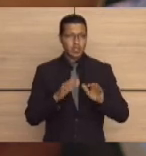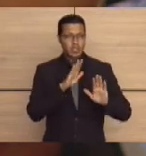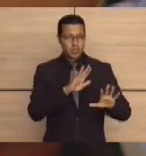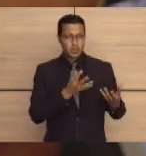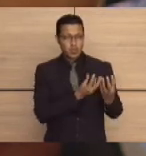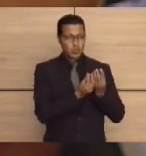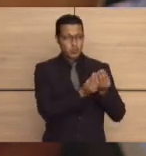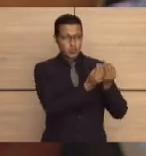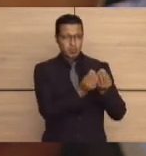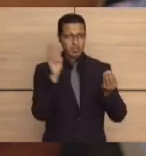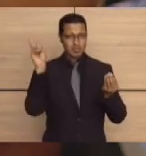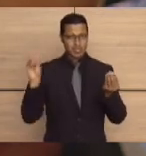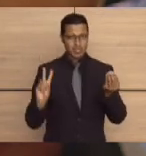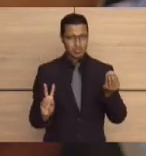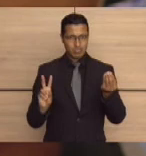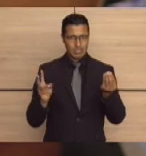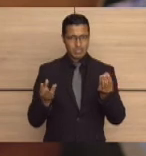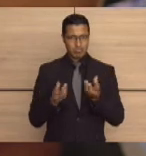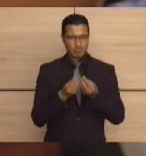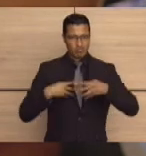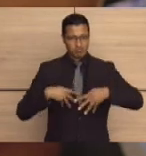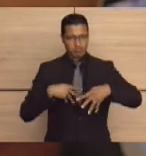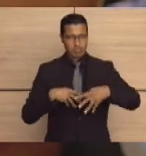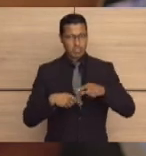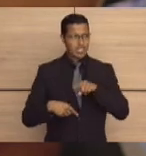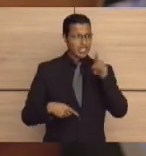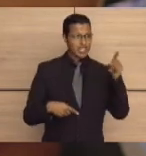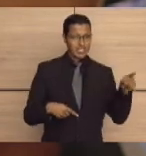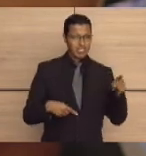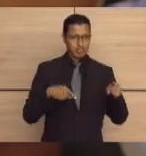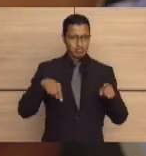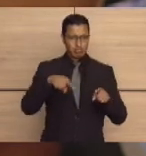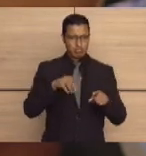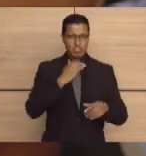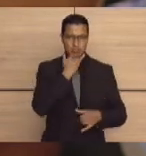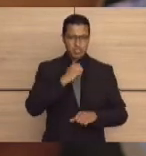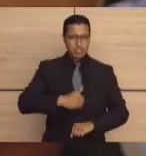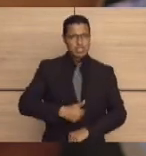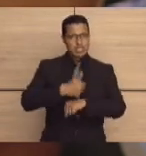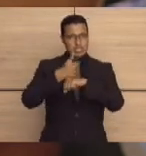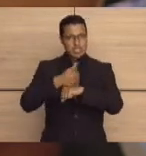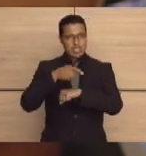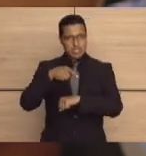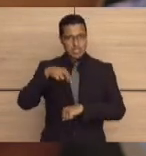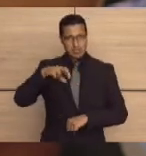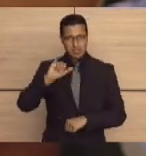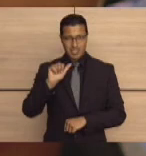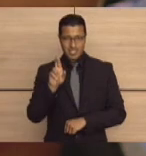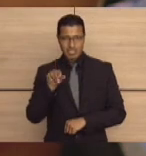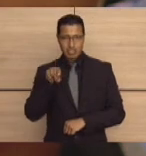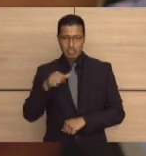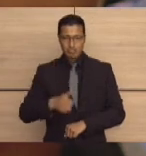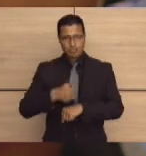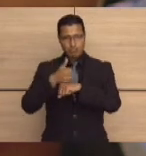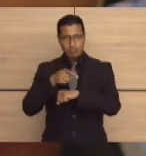en Venezuela tuvo que enfrentar a uno de sus más brillantes generales, que era Piar, que en algún